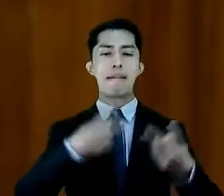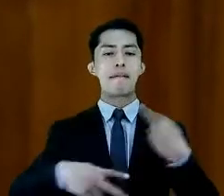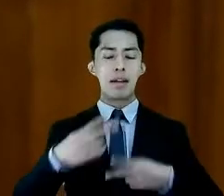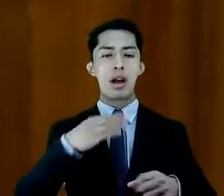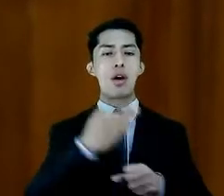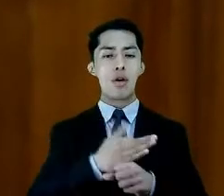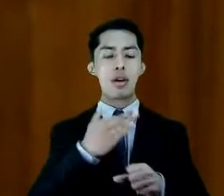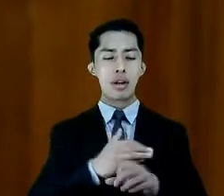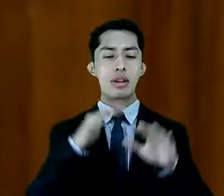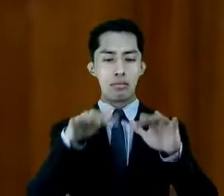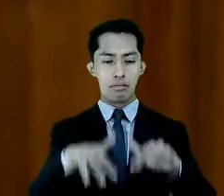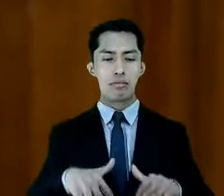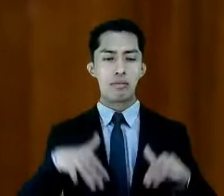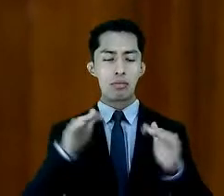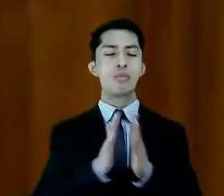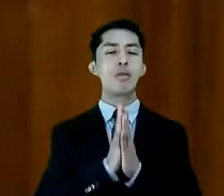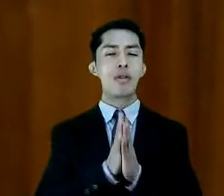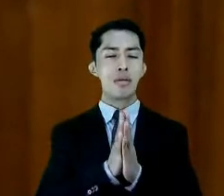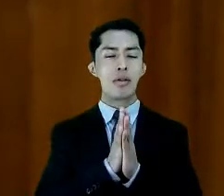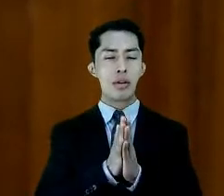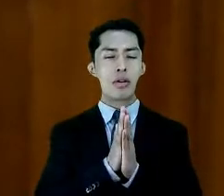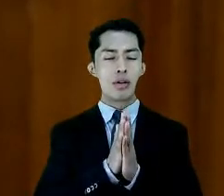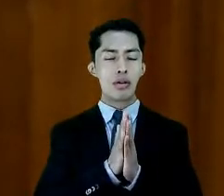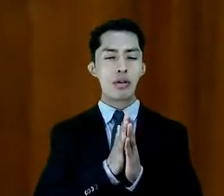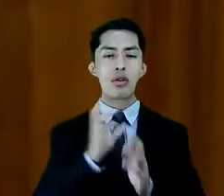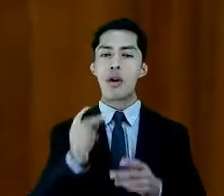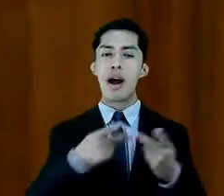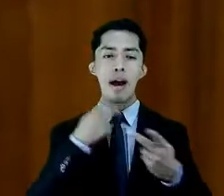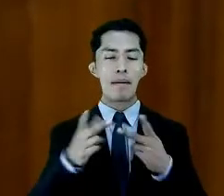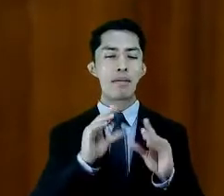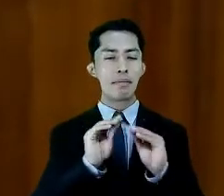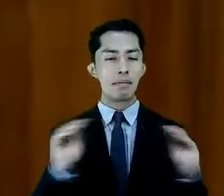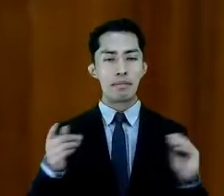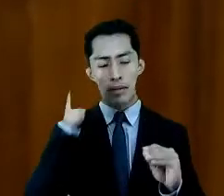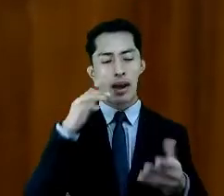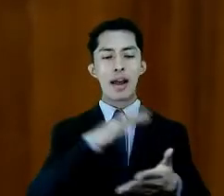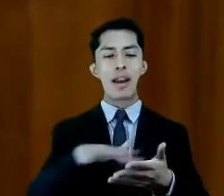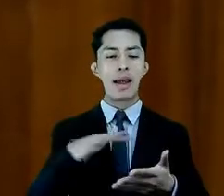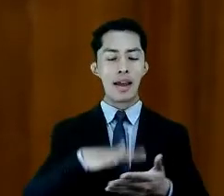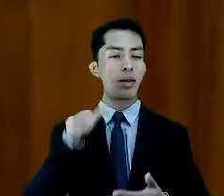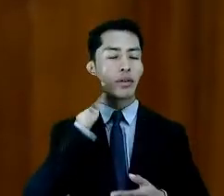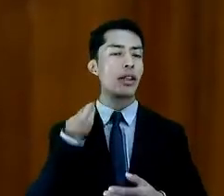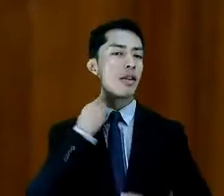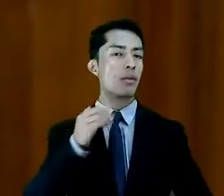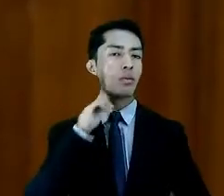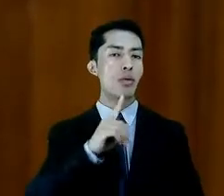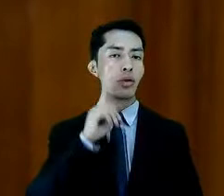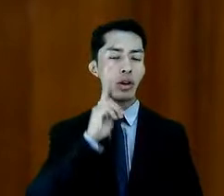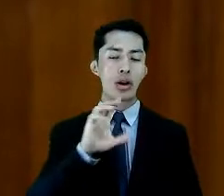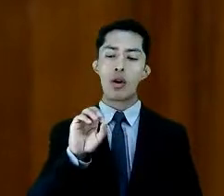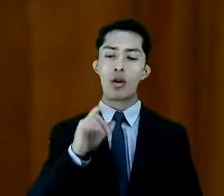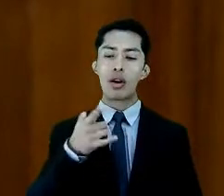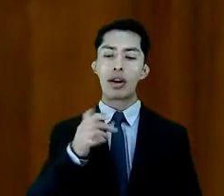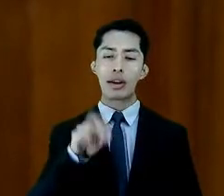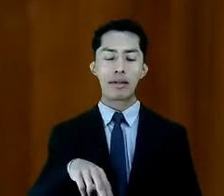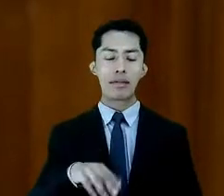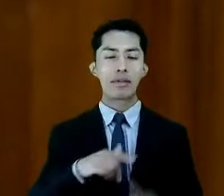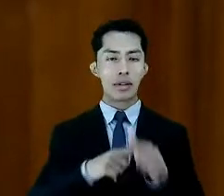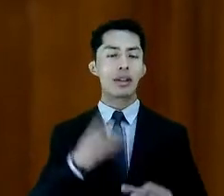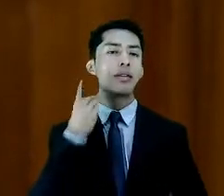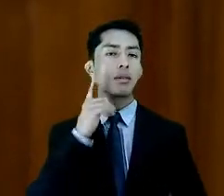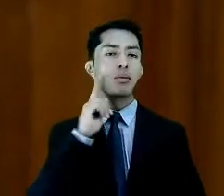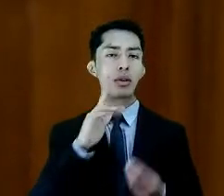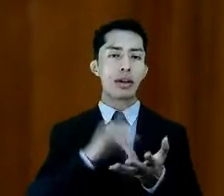este recinto, mantengan en silencio para escuchar la lectura del dictamen a cargo de la diputada Sánchez Holguín. Continúe, diputada. Muchas